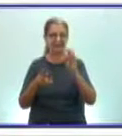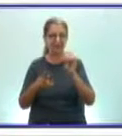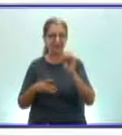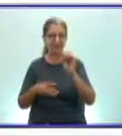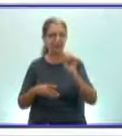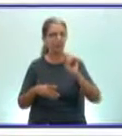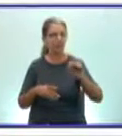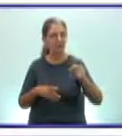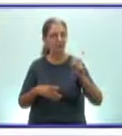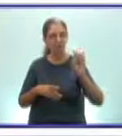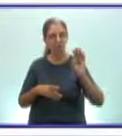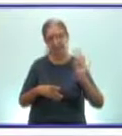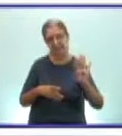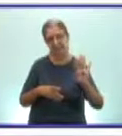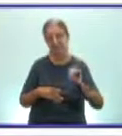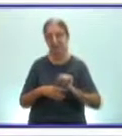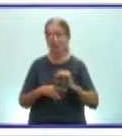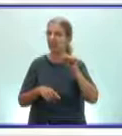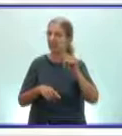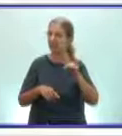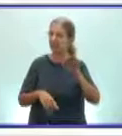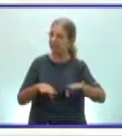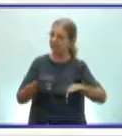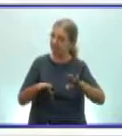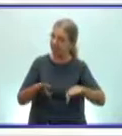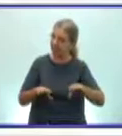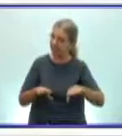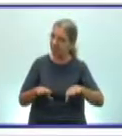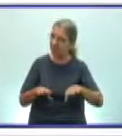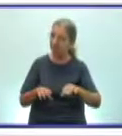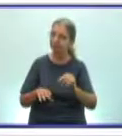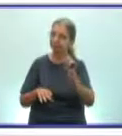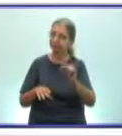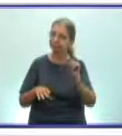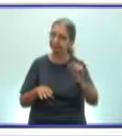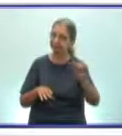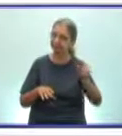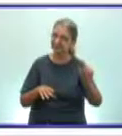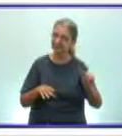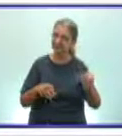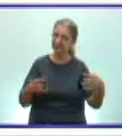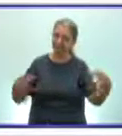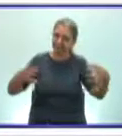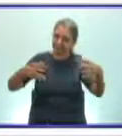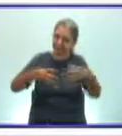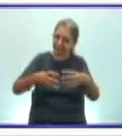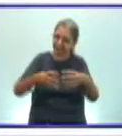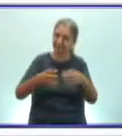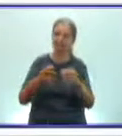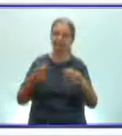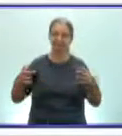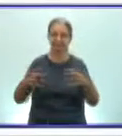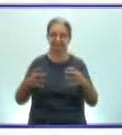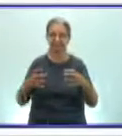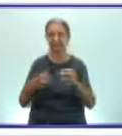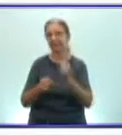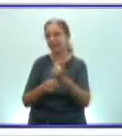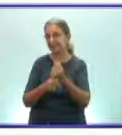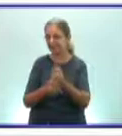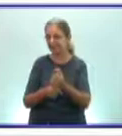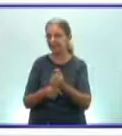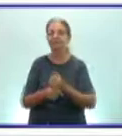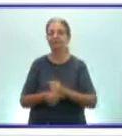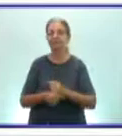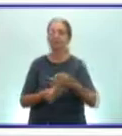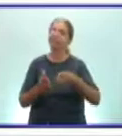esta tabla depende de la cantidad de integrantes que tuvo el equipo para trabajar.